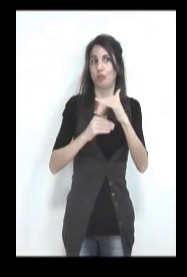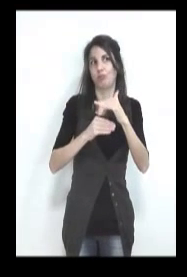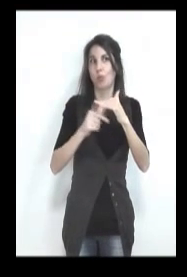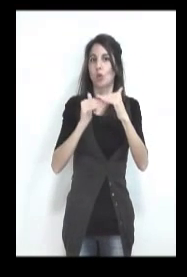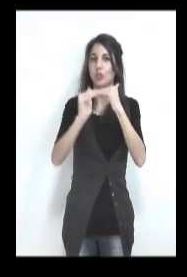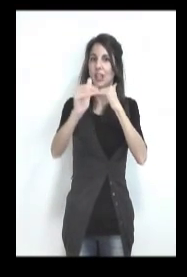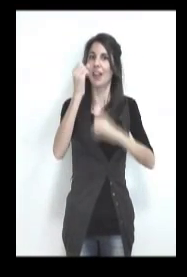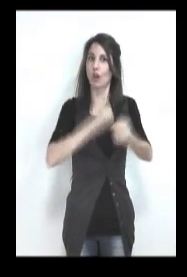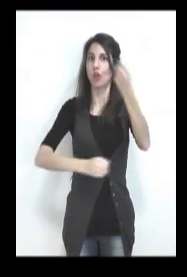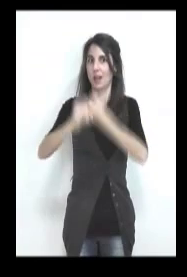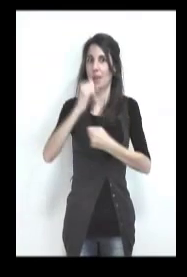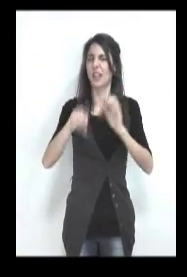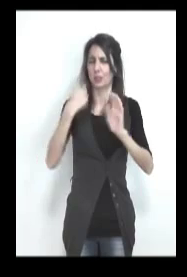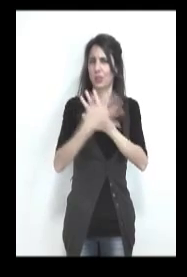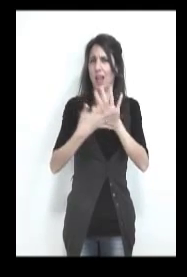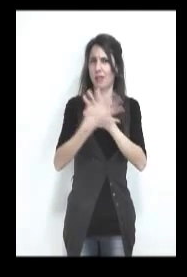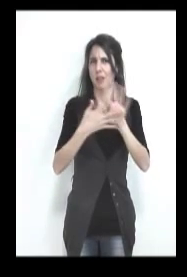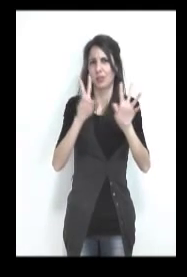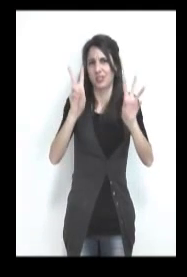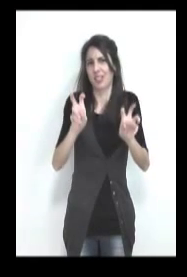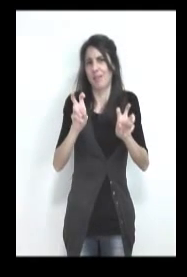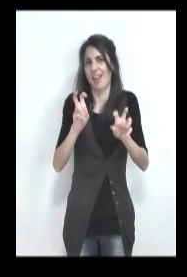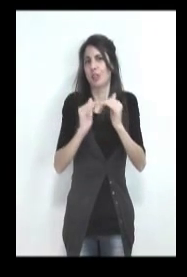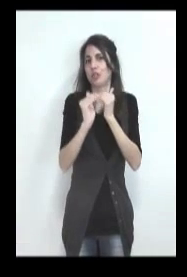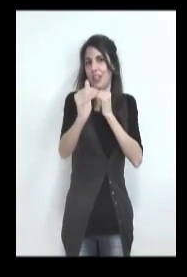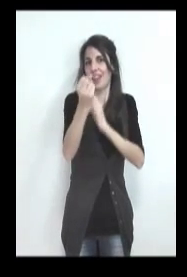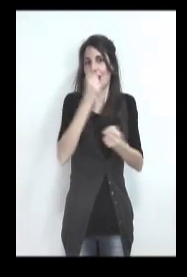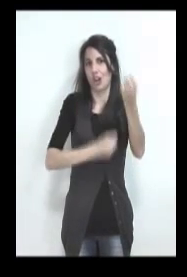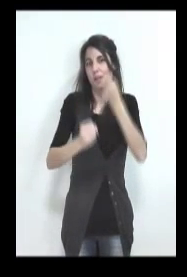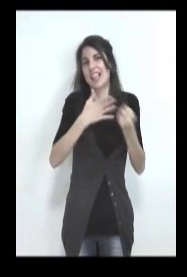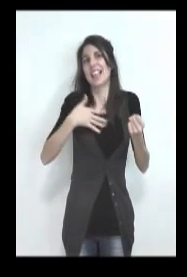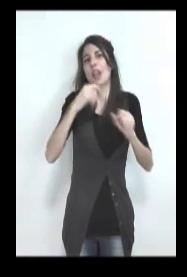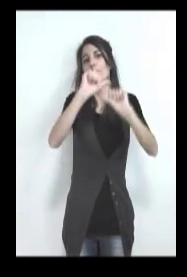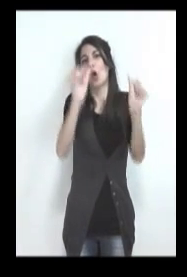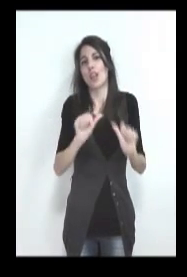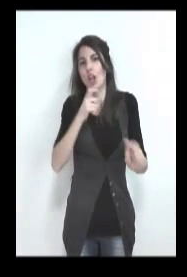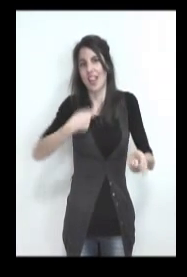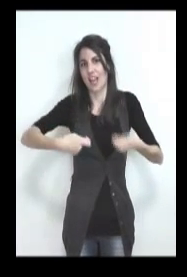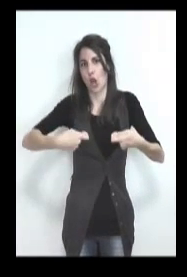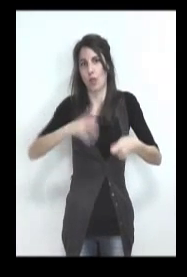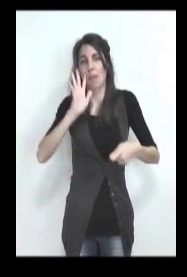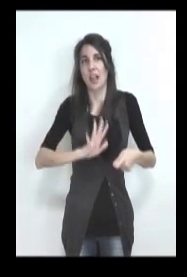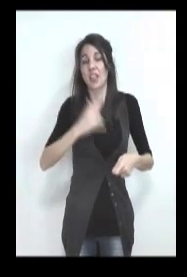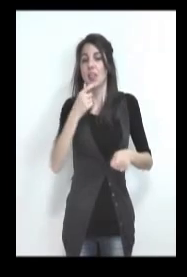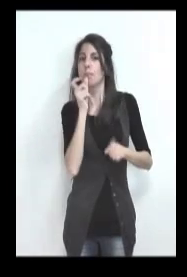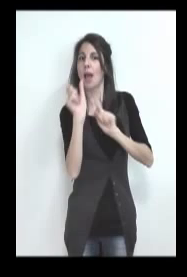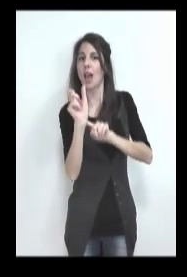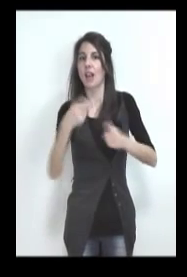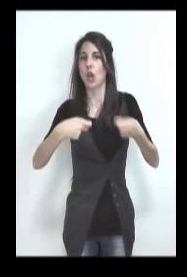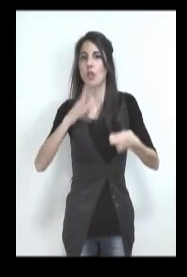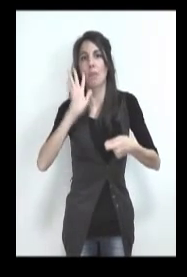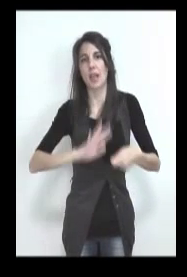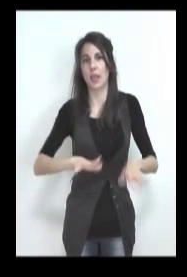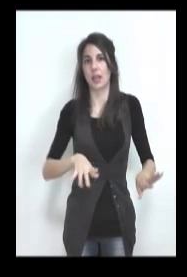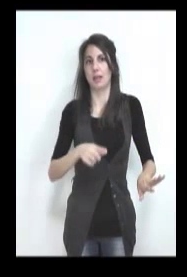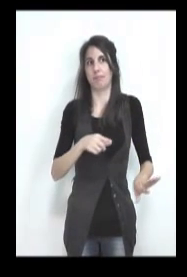eso entiendo que saldrá luego, el otro gran agujero que será el modelo de negocio, que parece que decir negocio es pecado, pero no